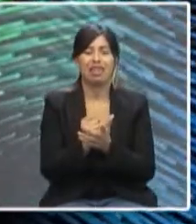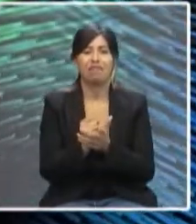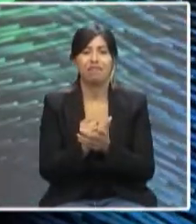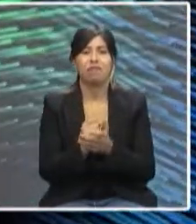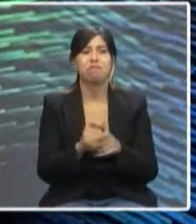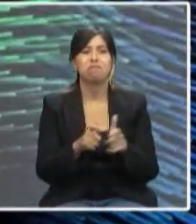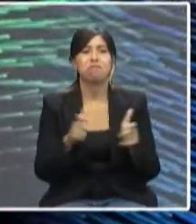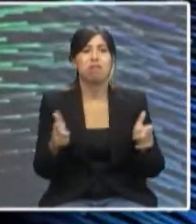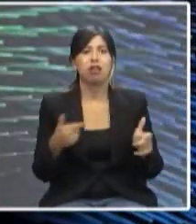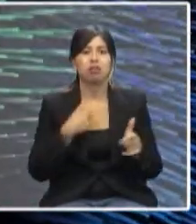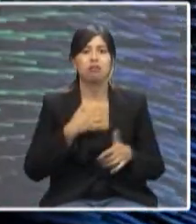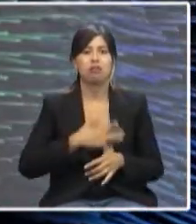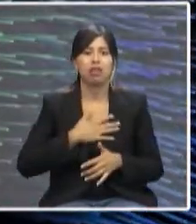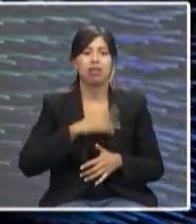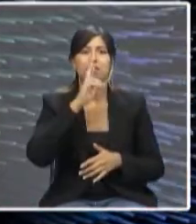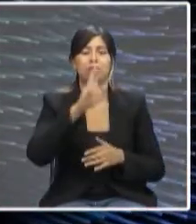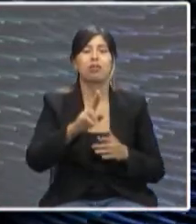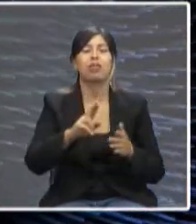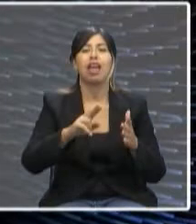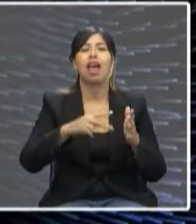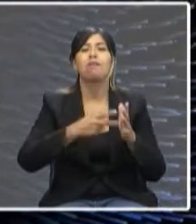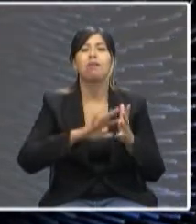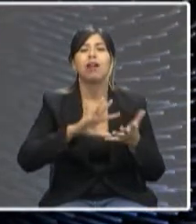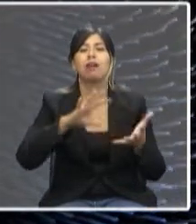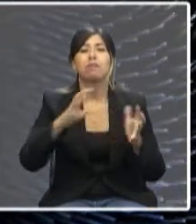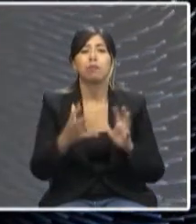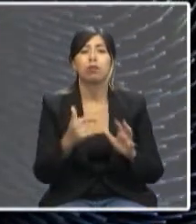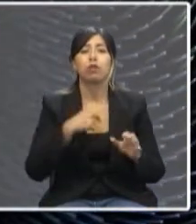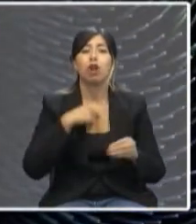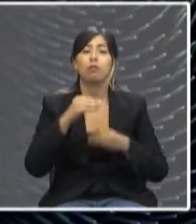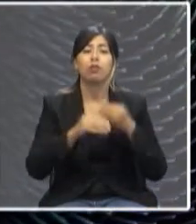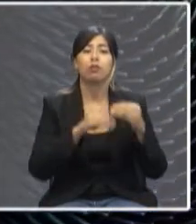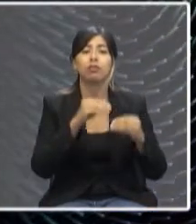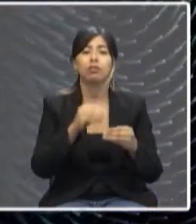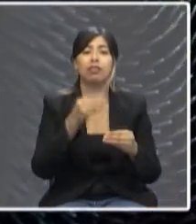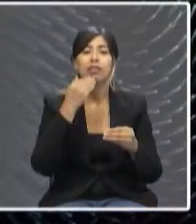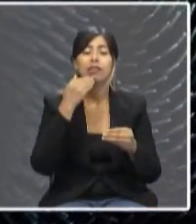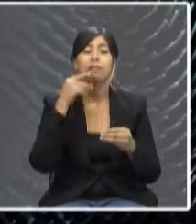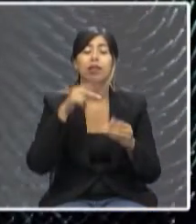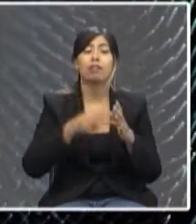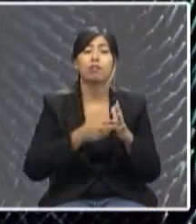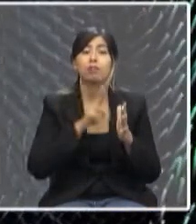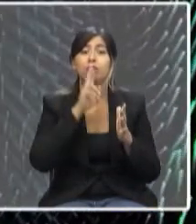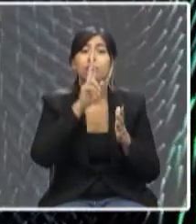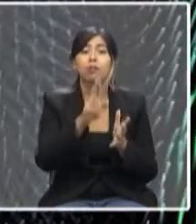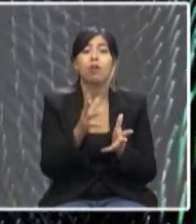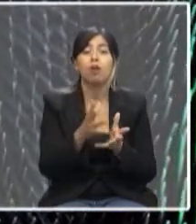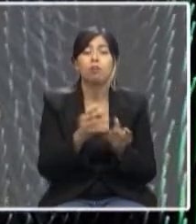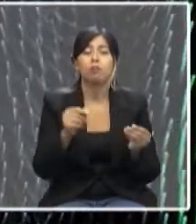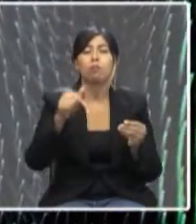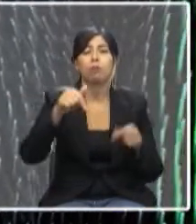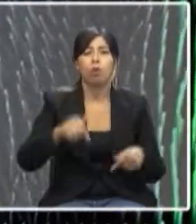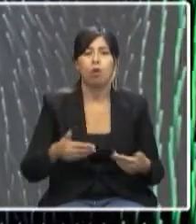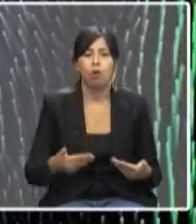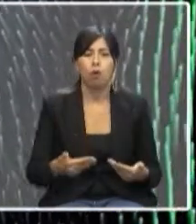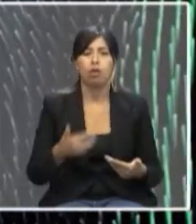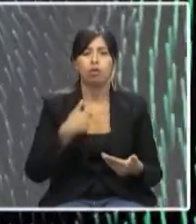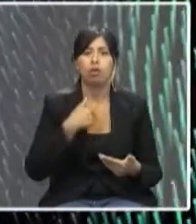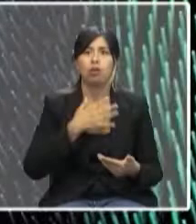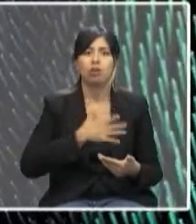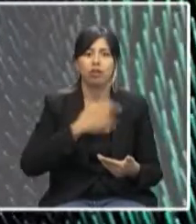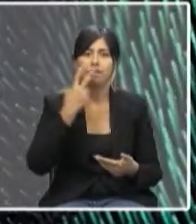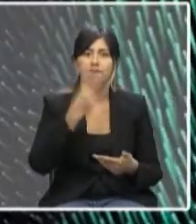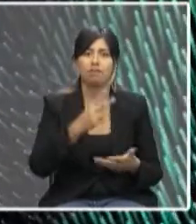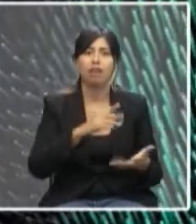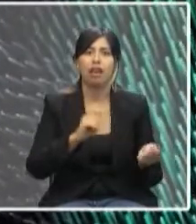yo quiero resolver en el mundo y de los procesos que creo para resolver eso en el mundo hoy, en vida, porque yo quiero ver estos cambios.